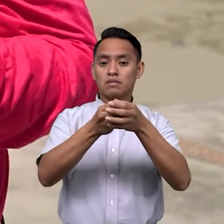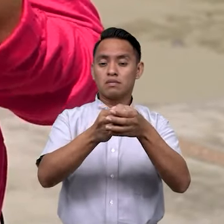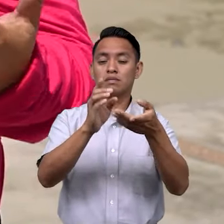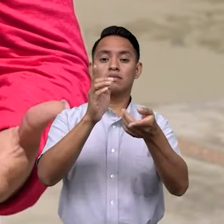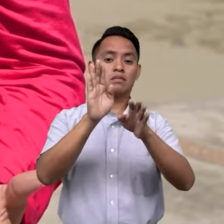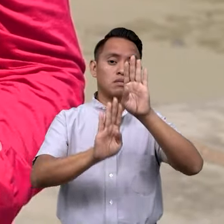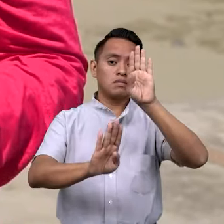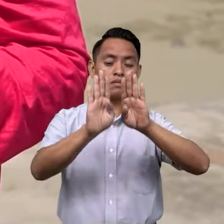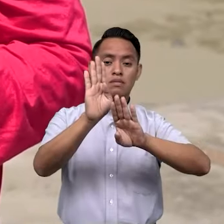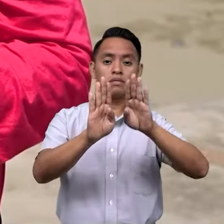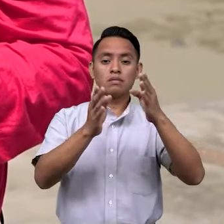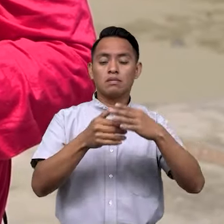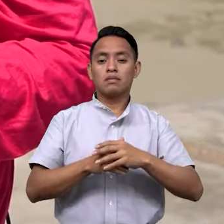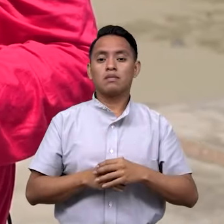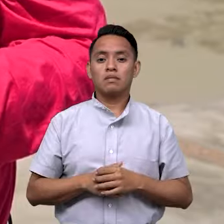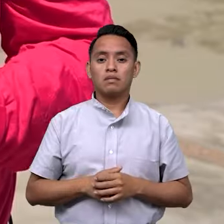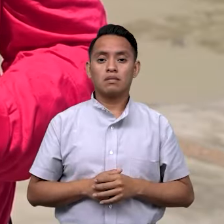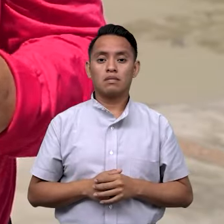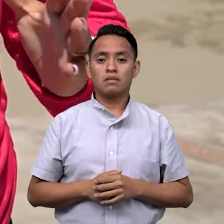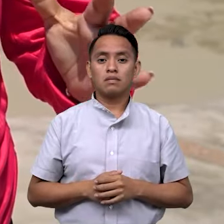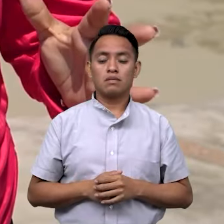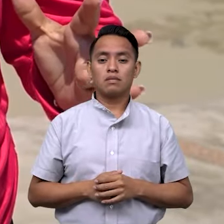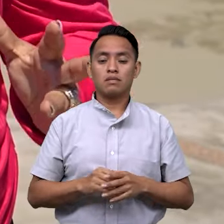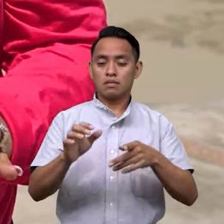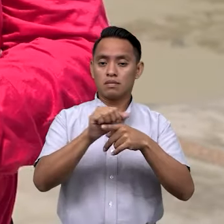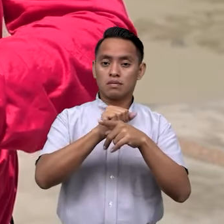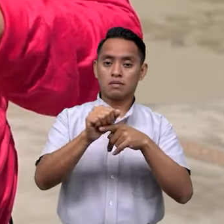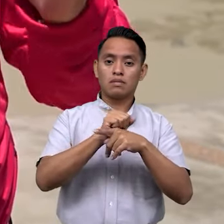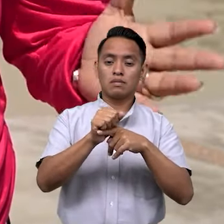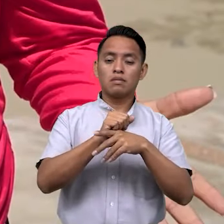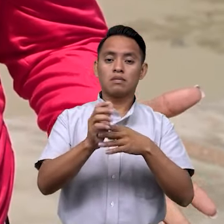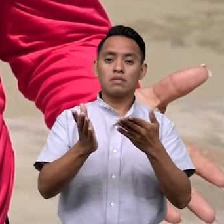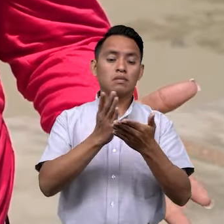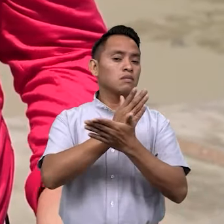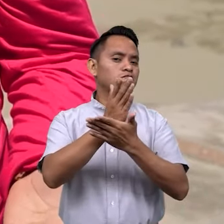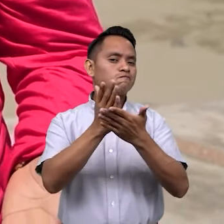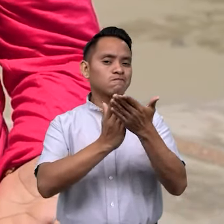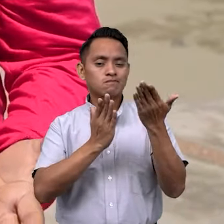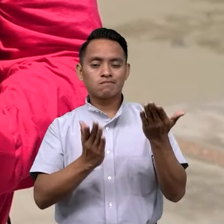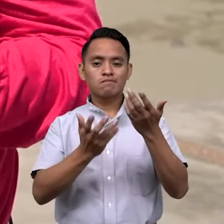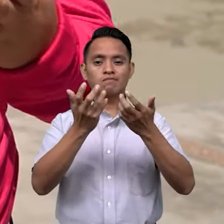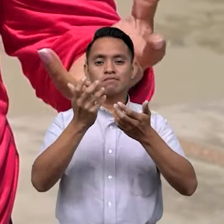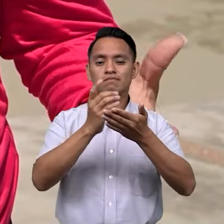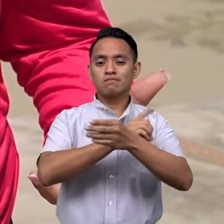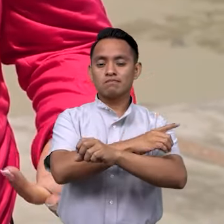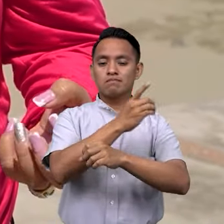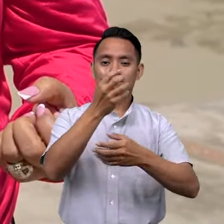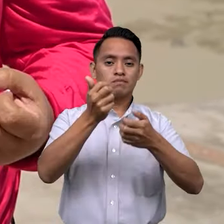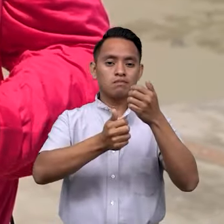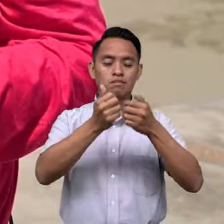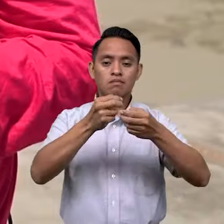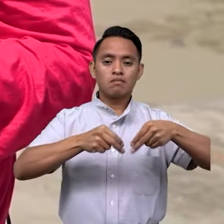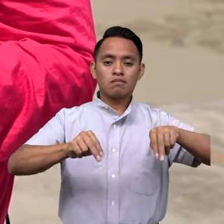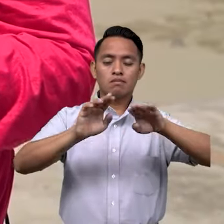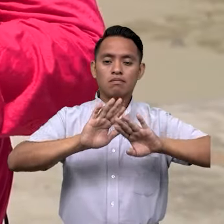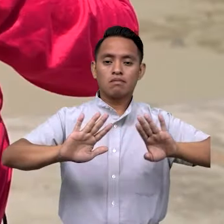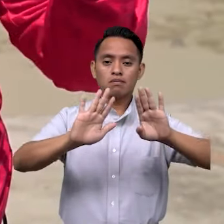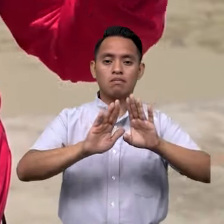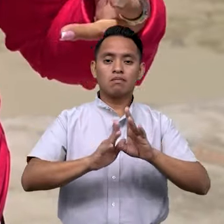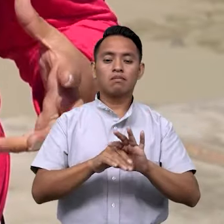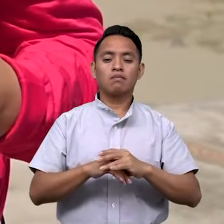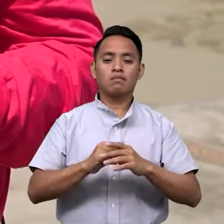ellos, que quieren ser parte de ellos. Y bueno, y que nos preparamos por si en algún momento pudiera haber una catástrofe. Y creo que